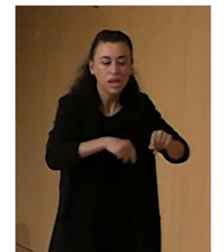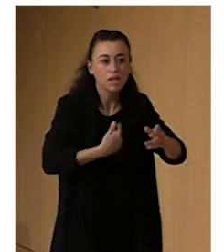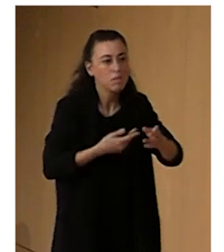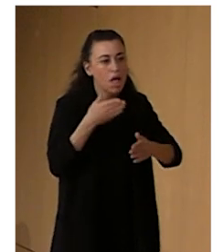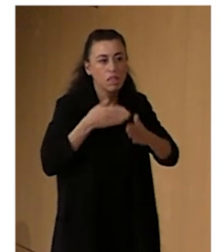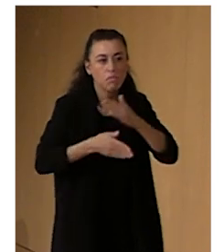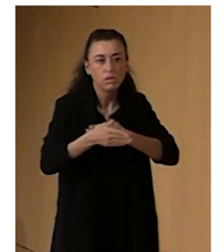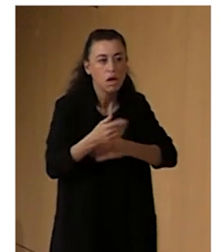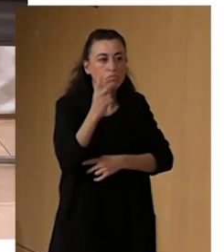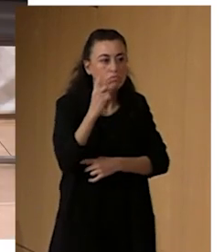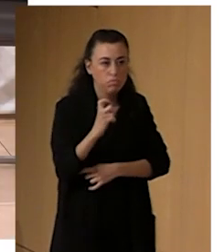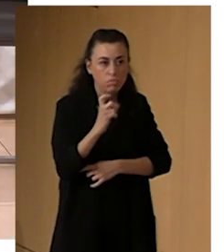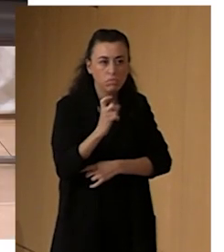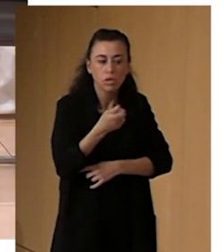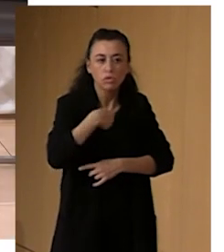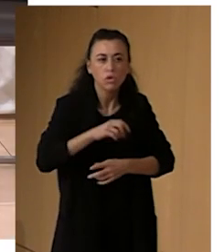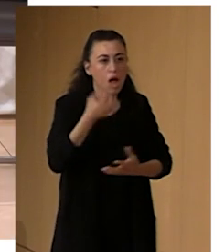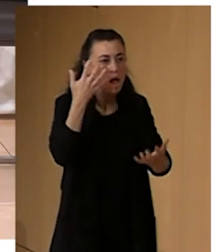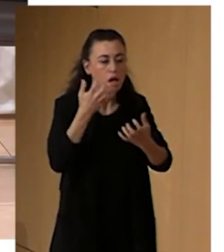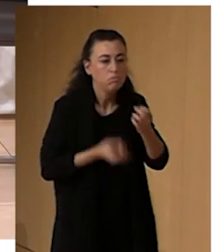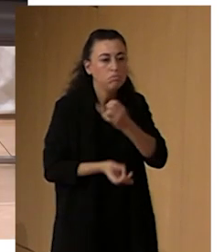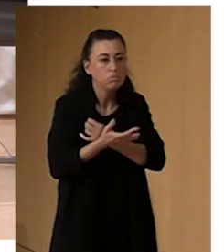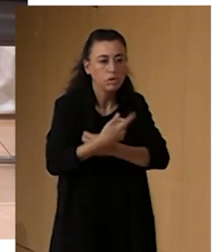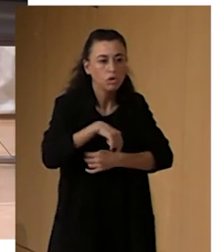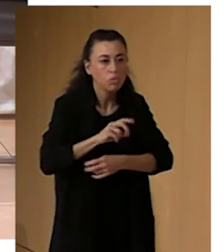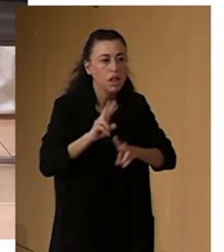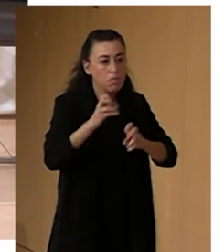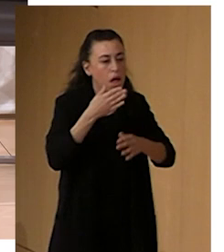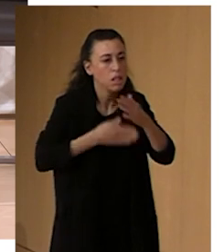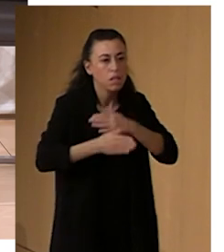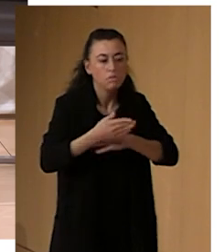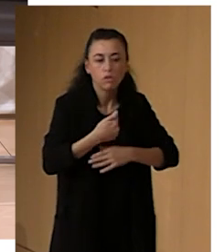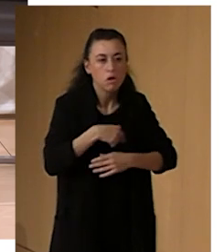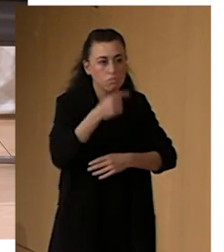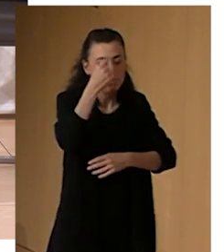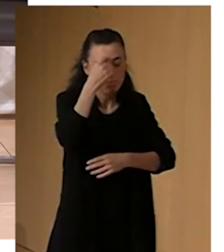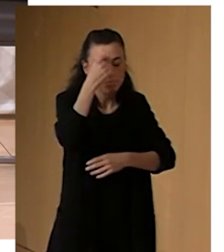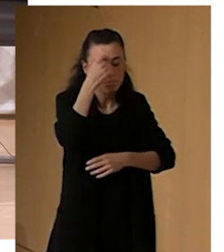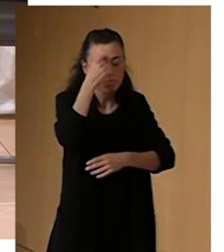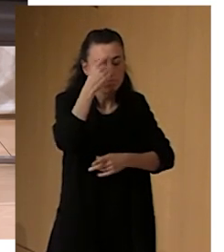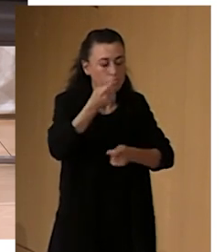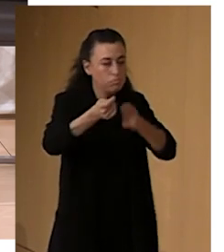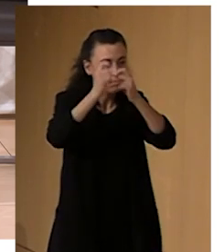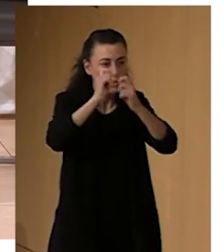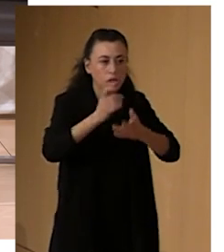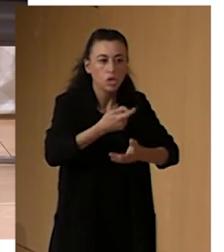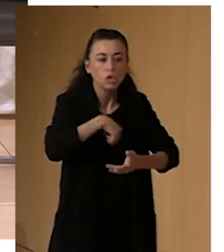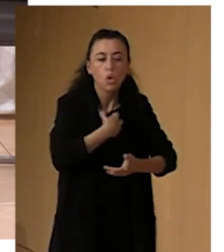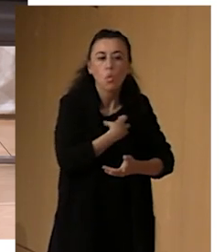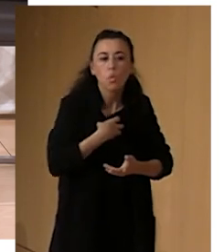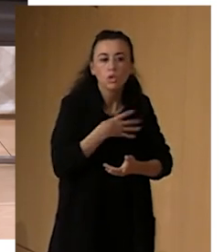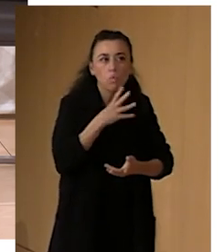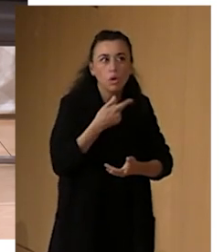generar un espectáculo tenemos la accesibilidad en mente nos ha costado sobre todo porque tienes que tener el chip de que esa esa pata es